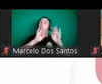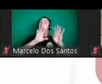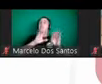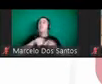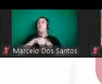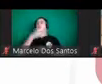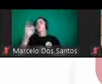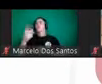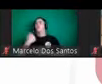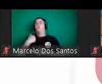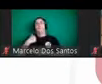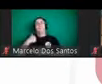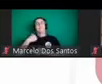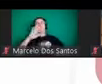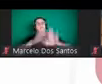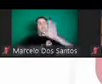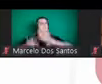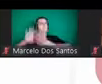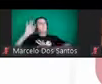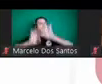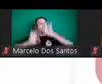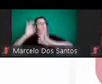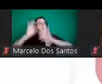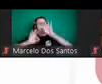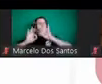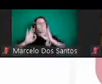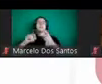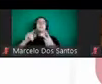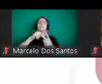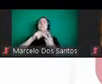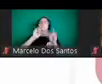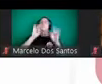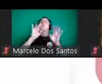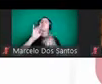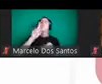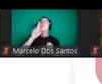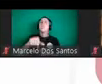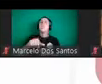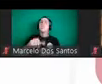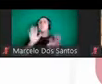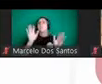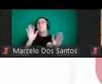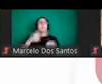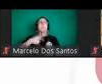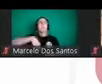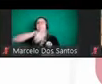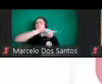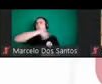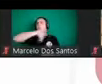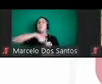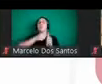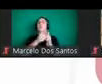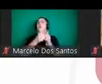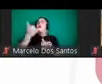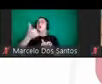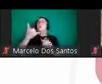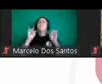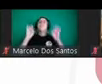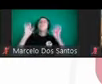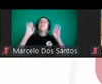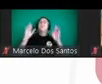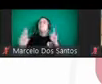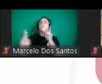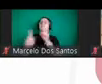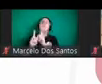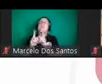veces vamos a encontrar el apoyo natural, o sea, el apoyo que se da, que todos tenemos, porque eso también es importante aclarar. A todos de repente